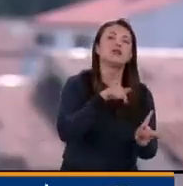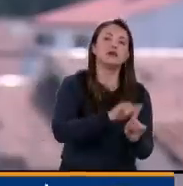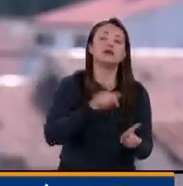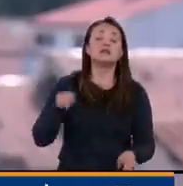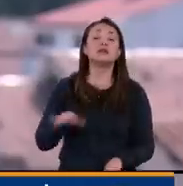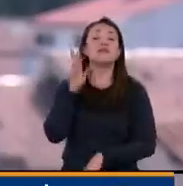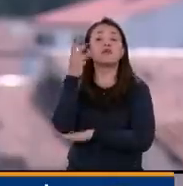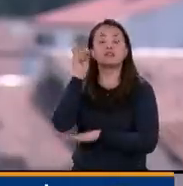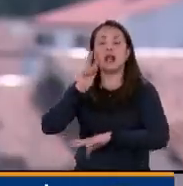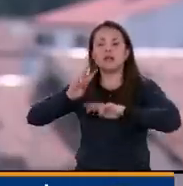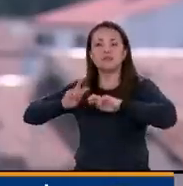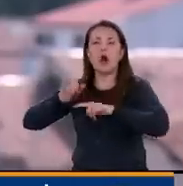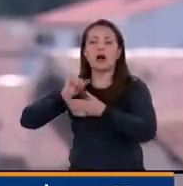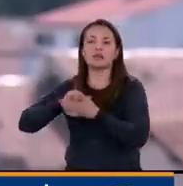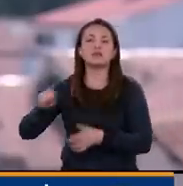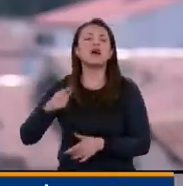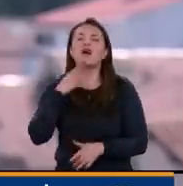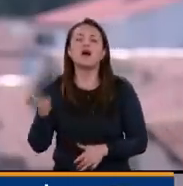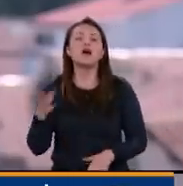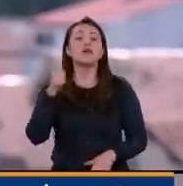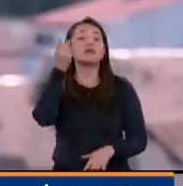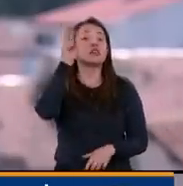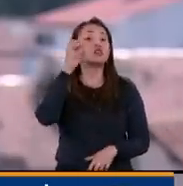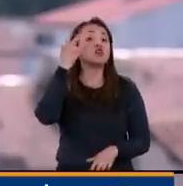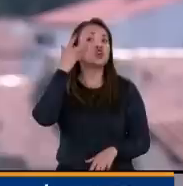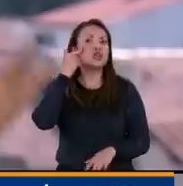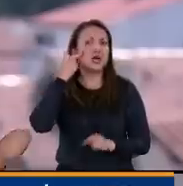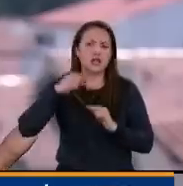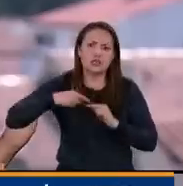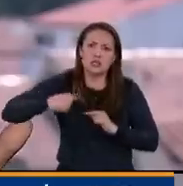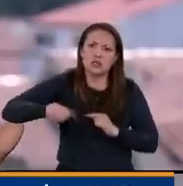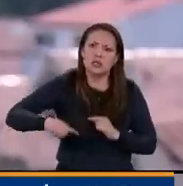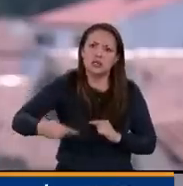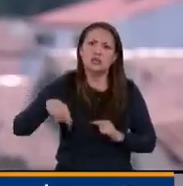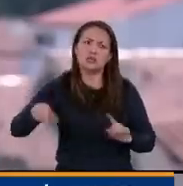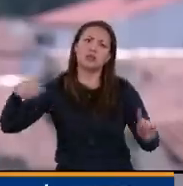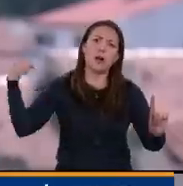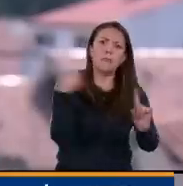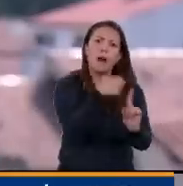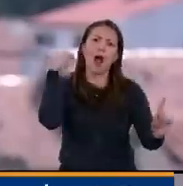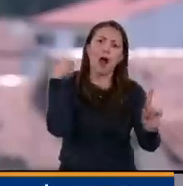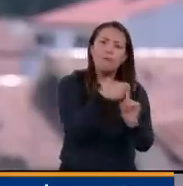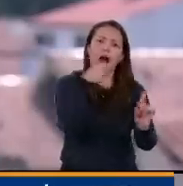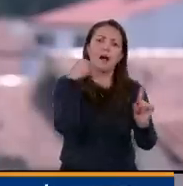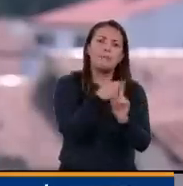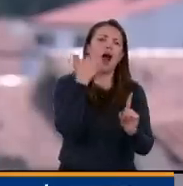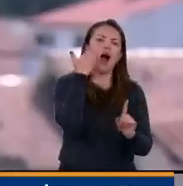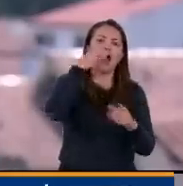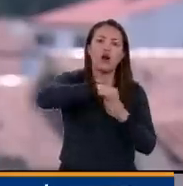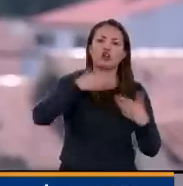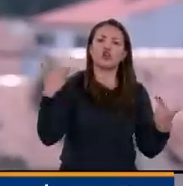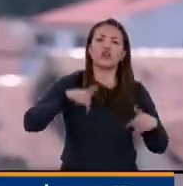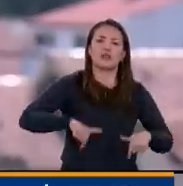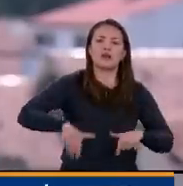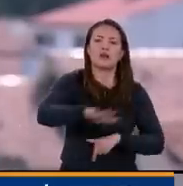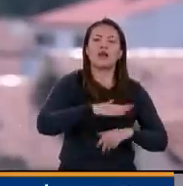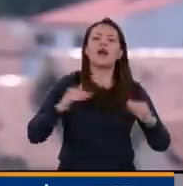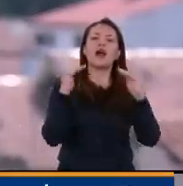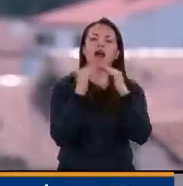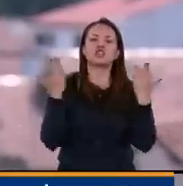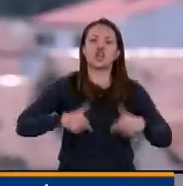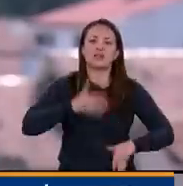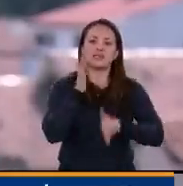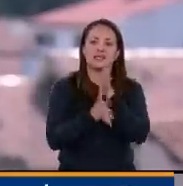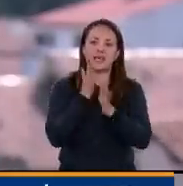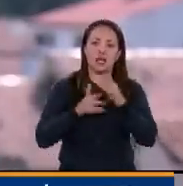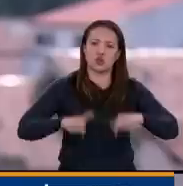ente, durante 18 días seguidos, este hombre habría golpeado a esta mujer aquí en una vivienda en el centro de Bogotá.